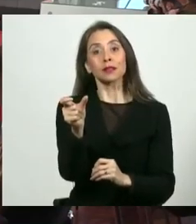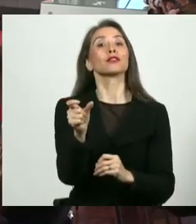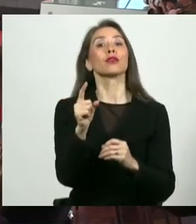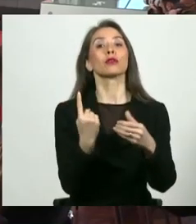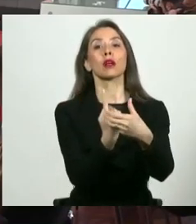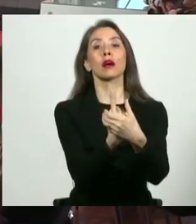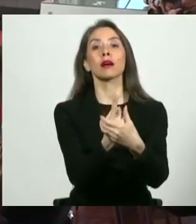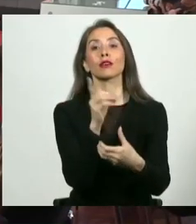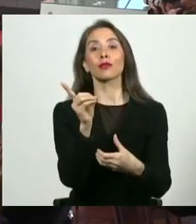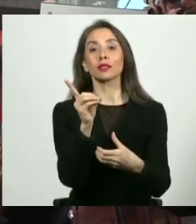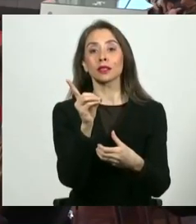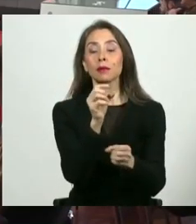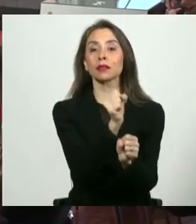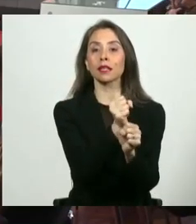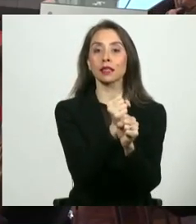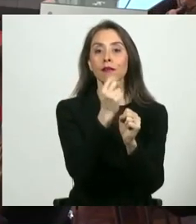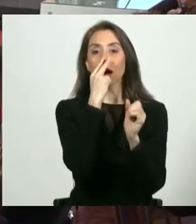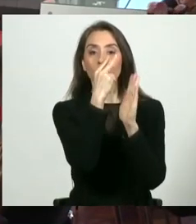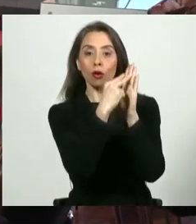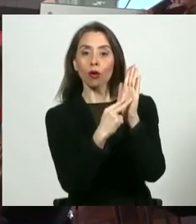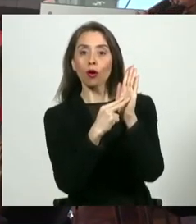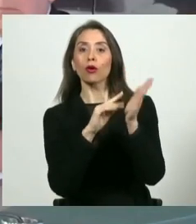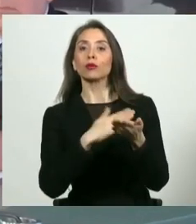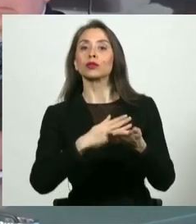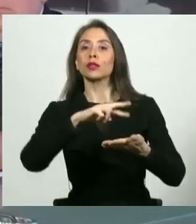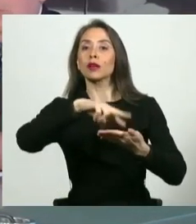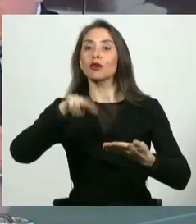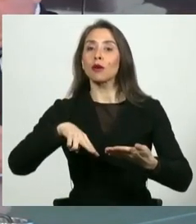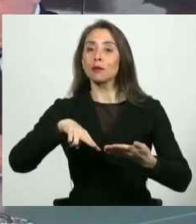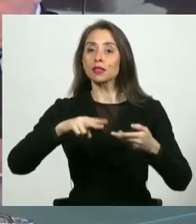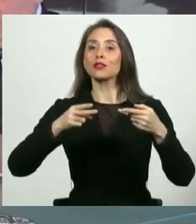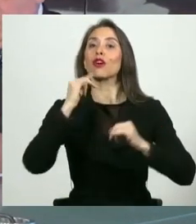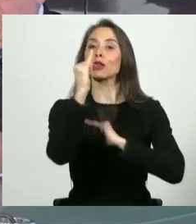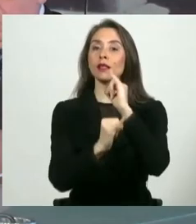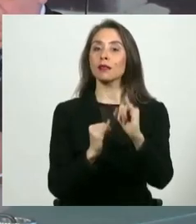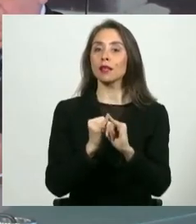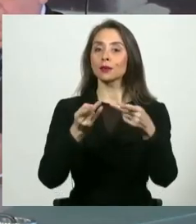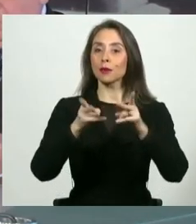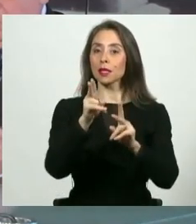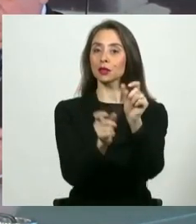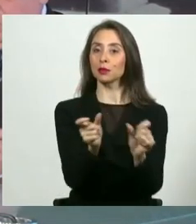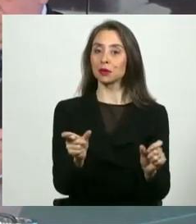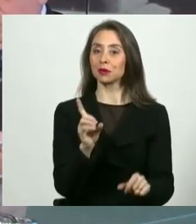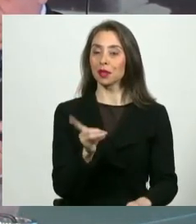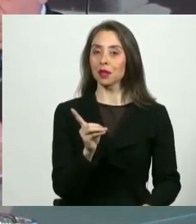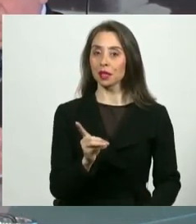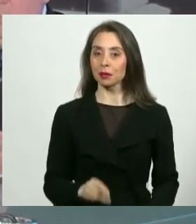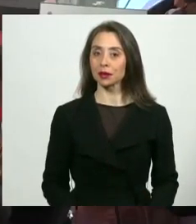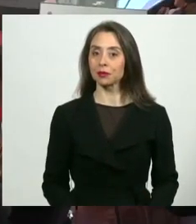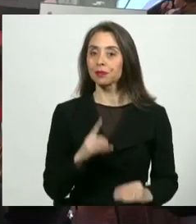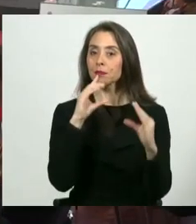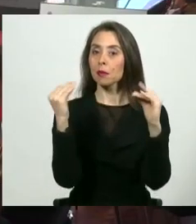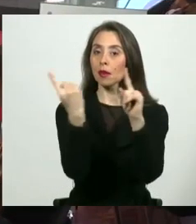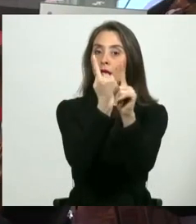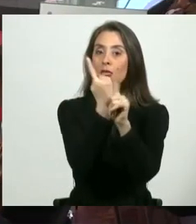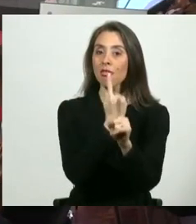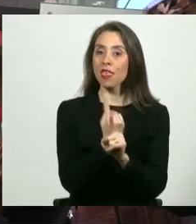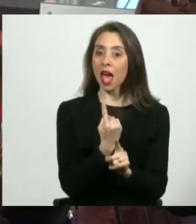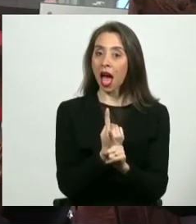laboral a la luz de la Convención Internacional sobre los Derechos de las Personas con Discapacidad. Los diálogos de